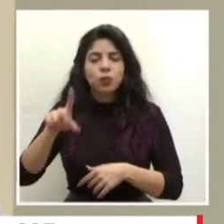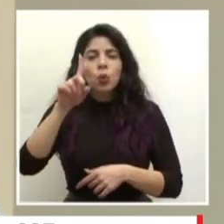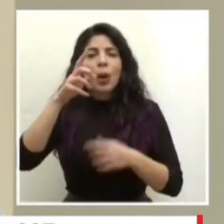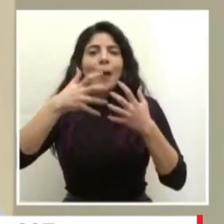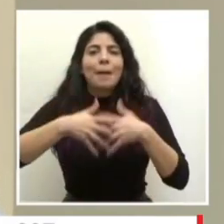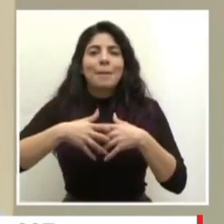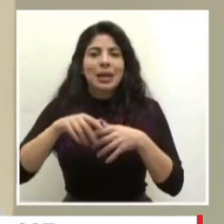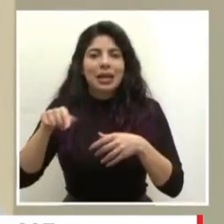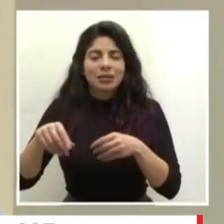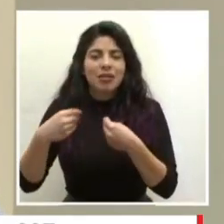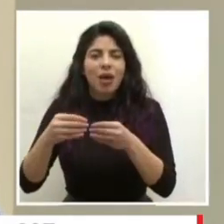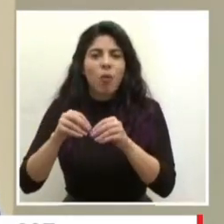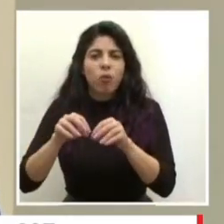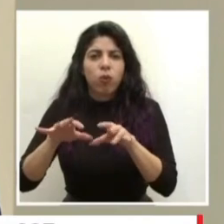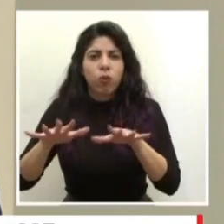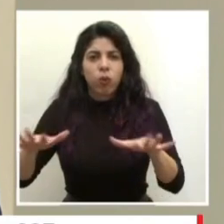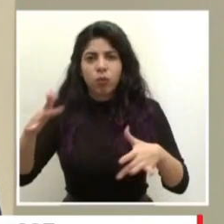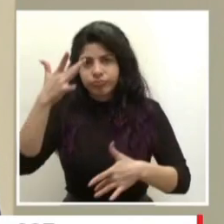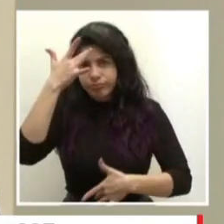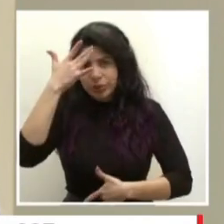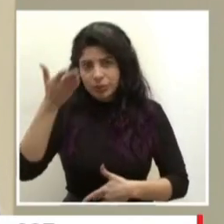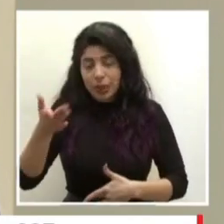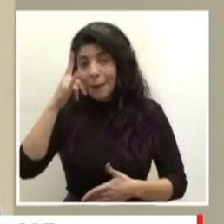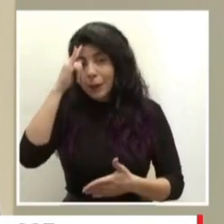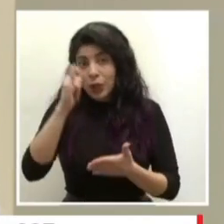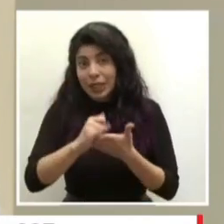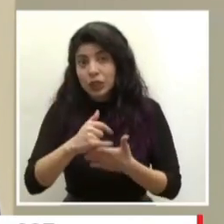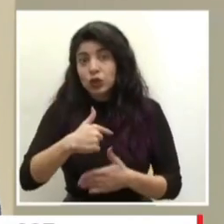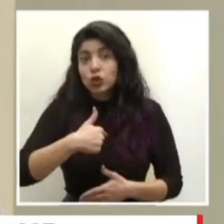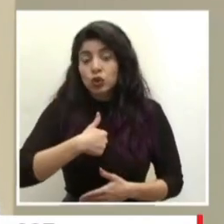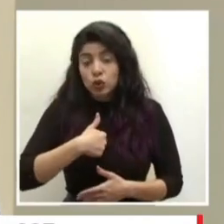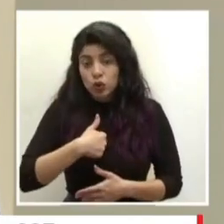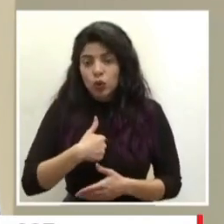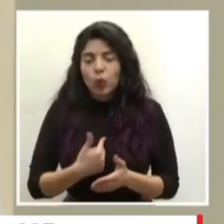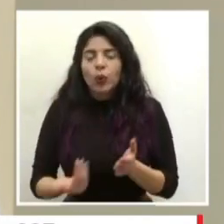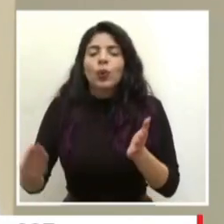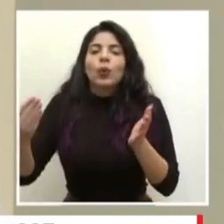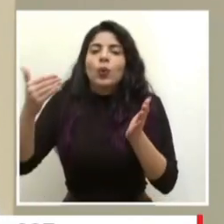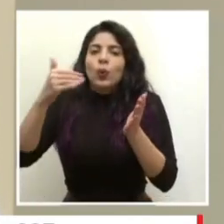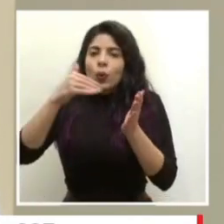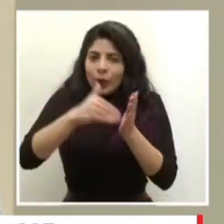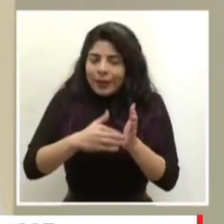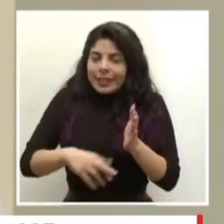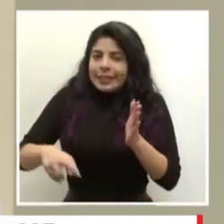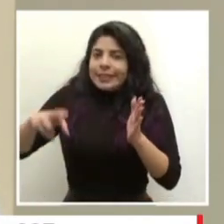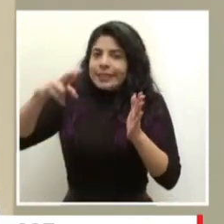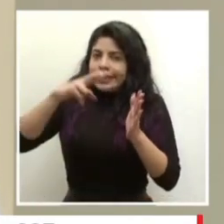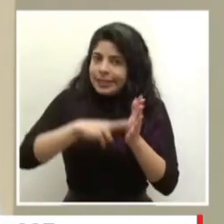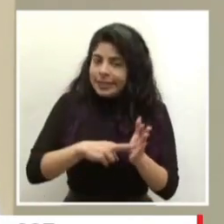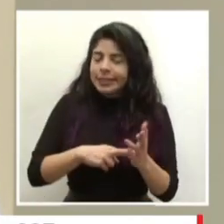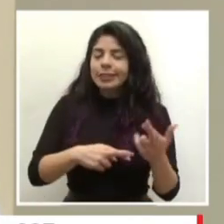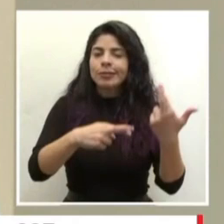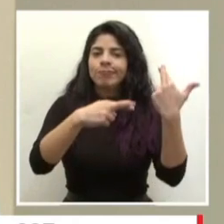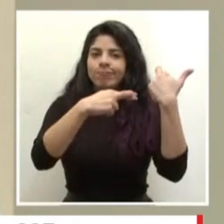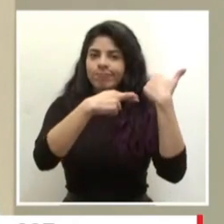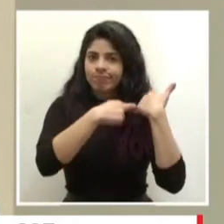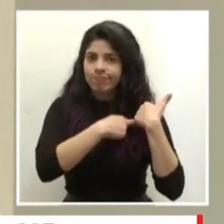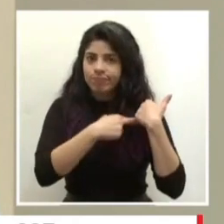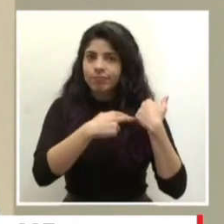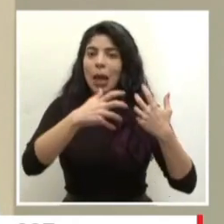sido un foco de infección, y que por eso yo vuelvo a retomar la responsabilidad de